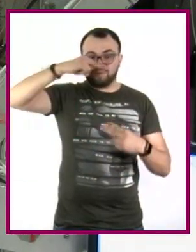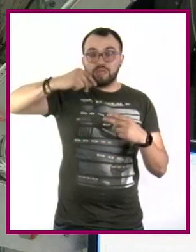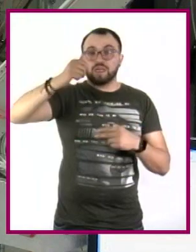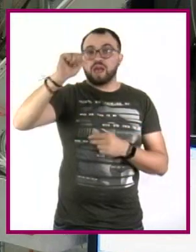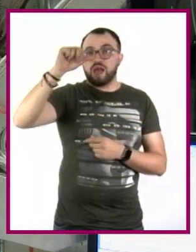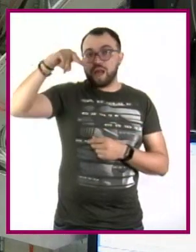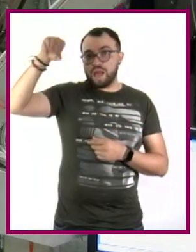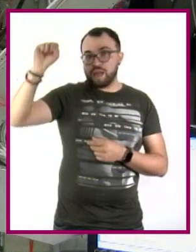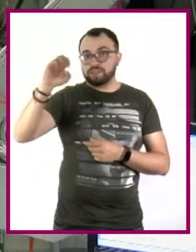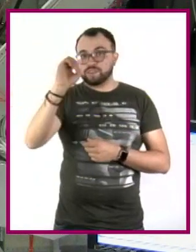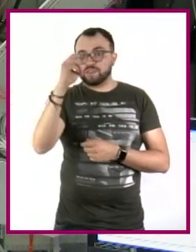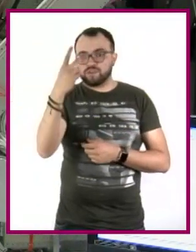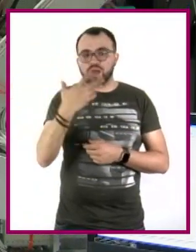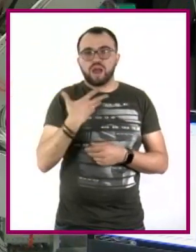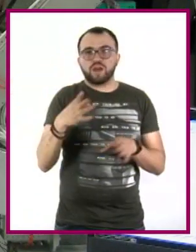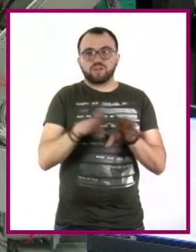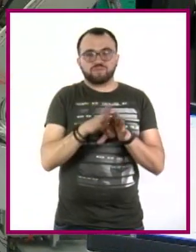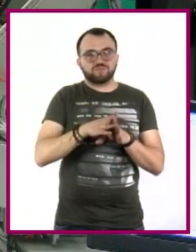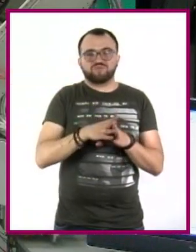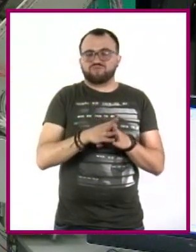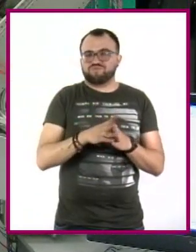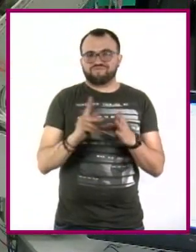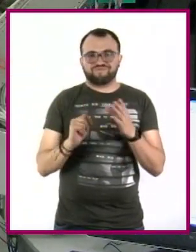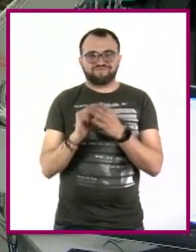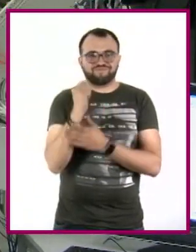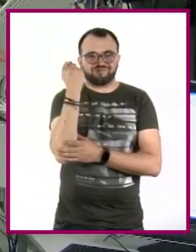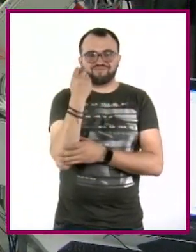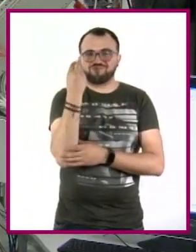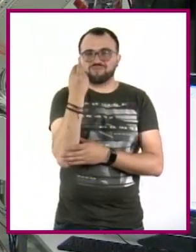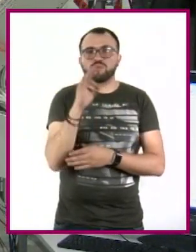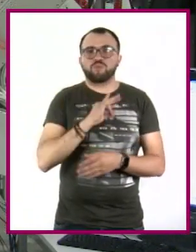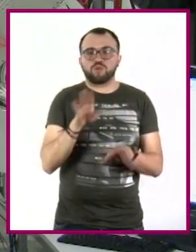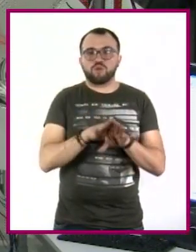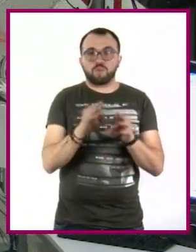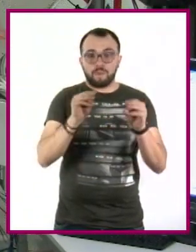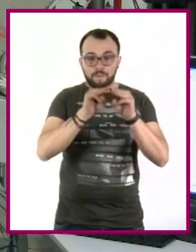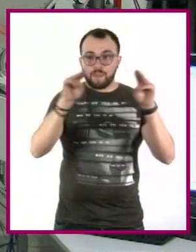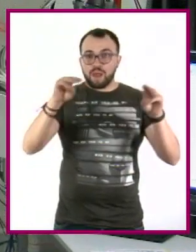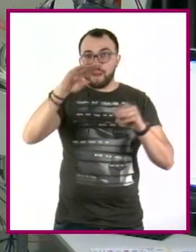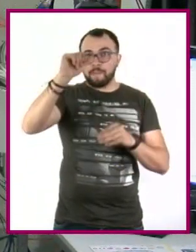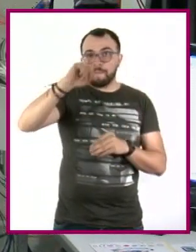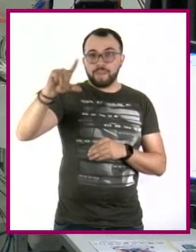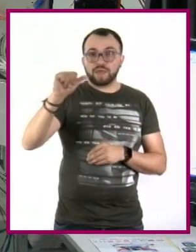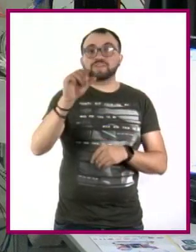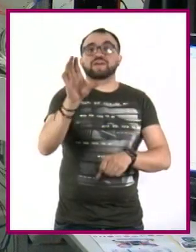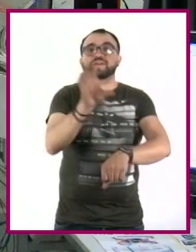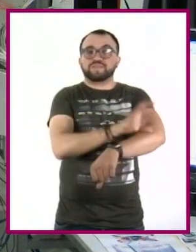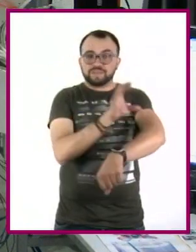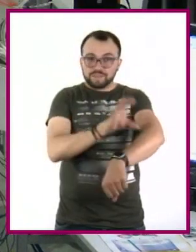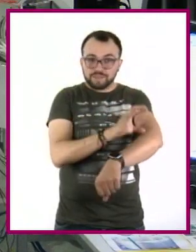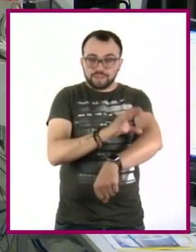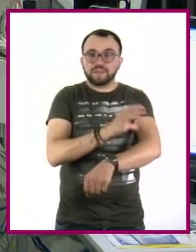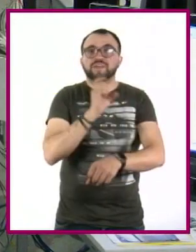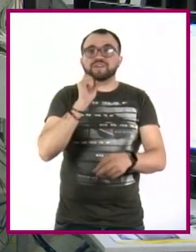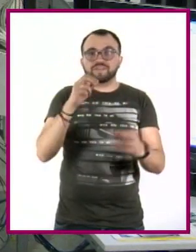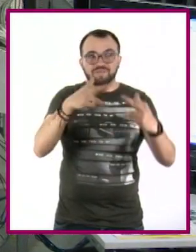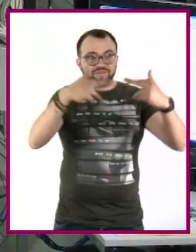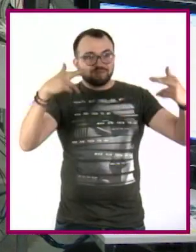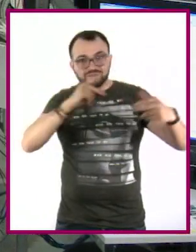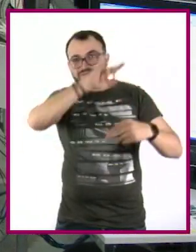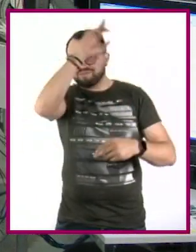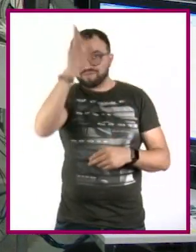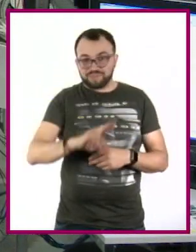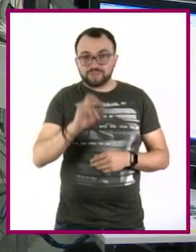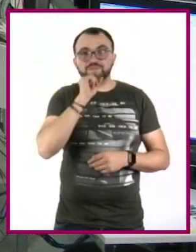con varios detectores de alta tecnología que miden la masa, la carga eléctrica y la energía de partículas que llegan